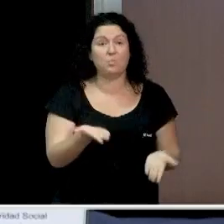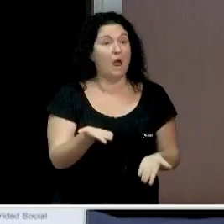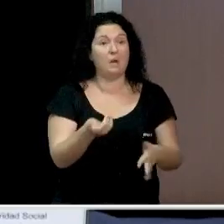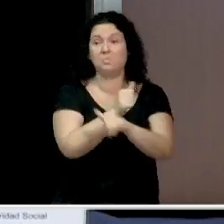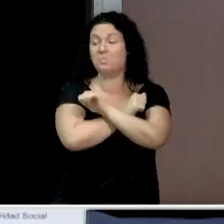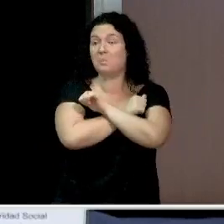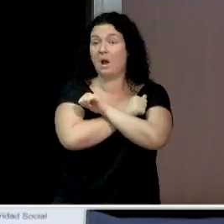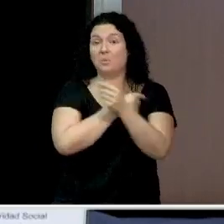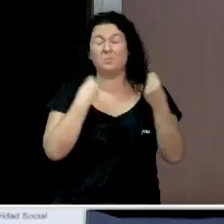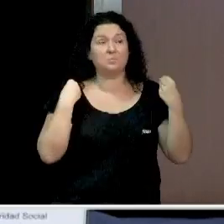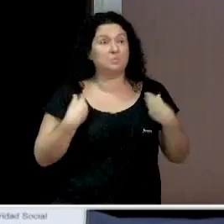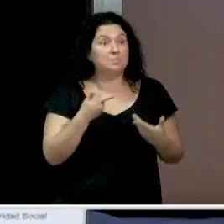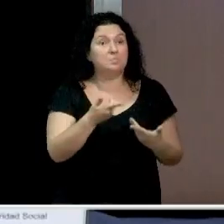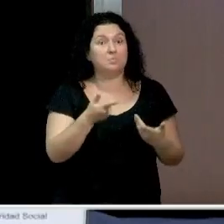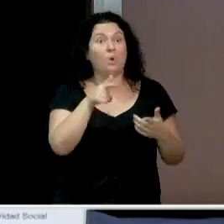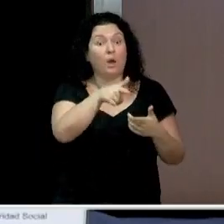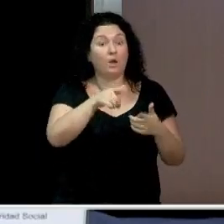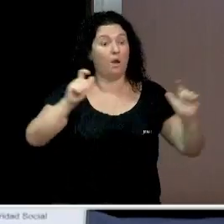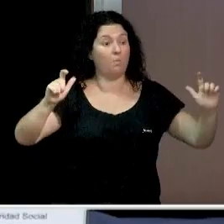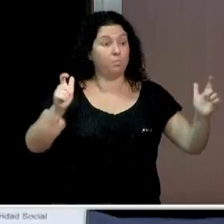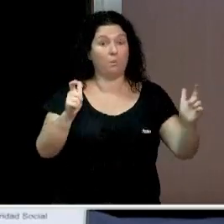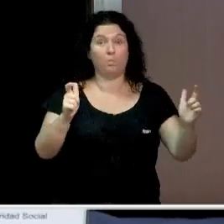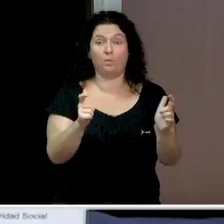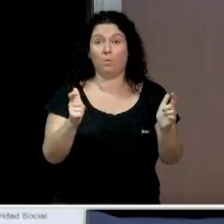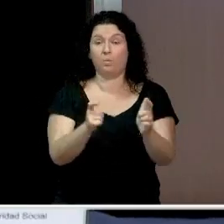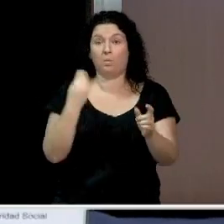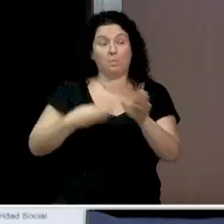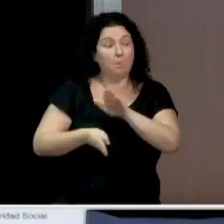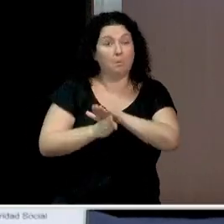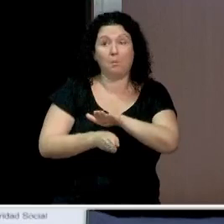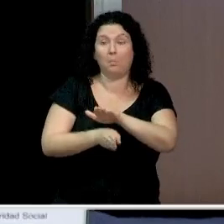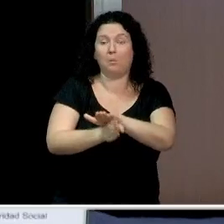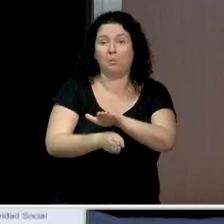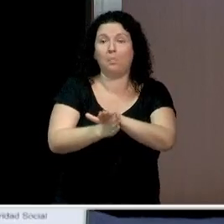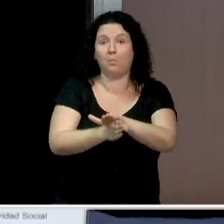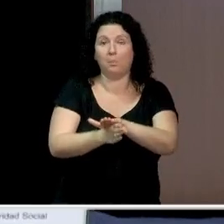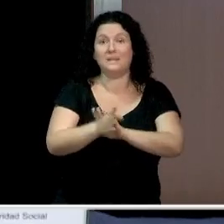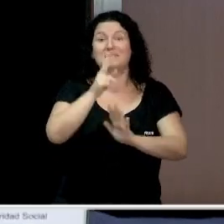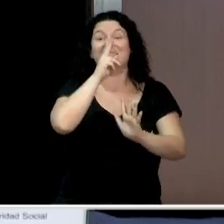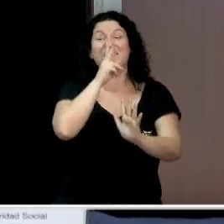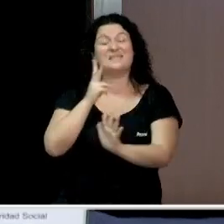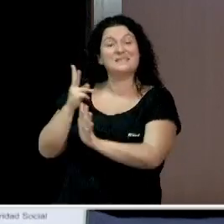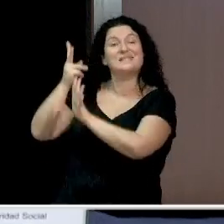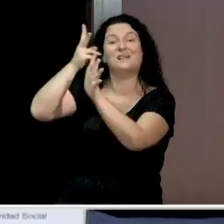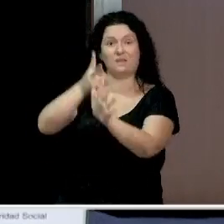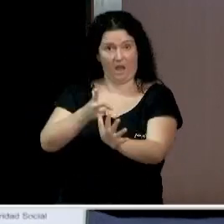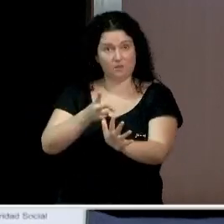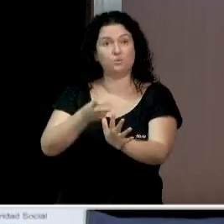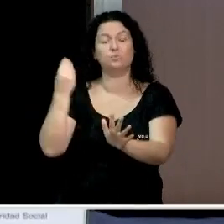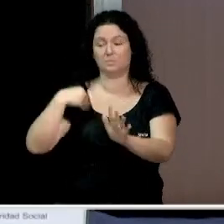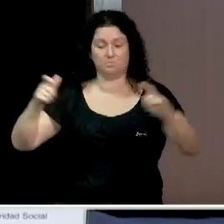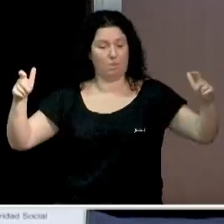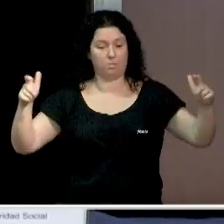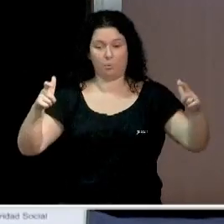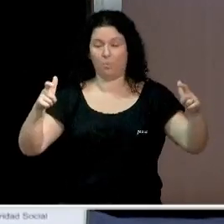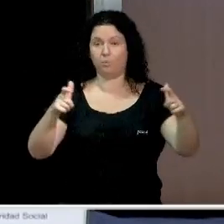paro fue disminuyendo en un ciclo ininterrumpido de 7 años consecutivos desde